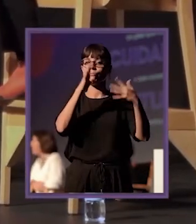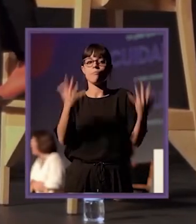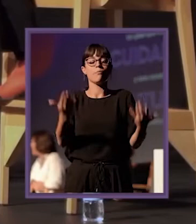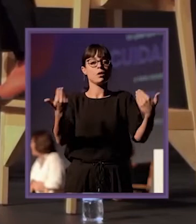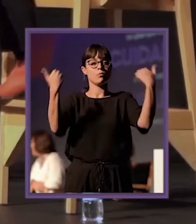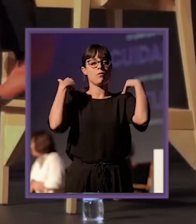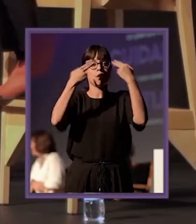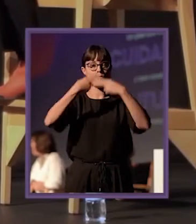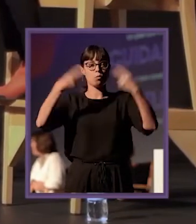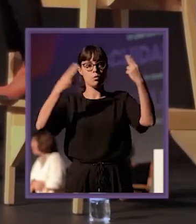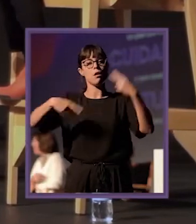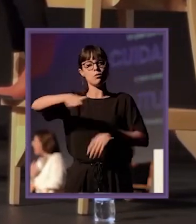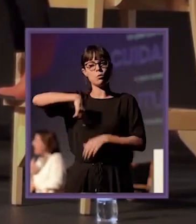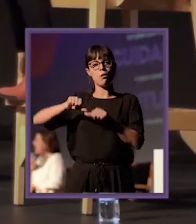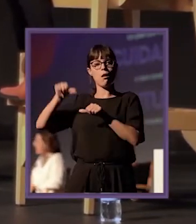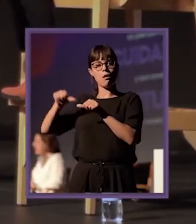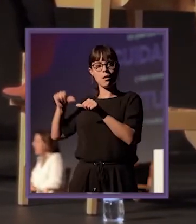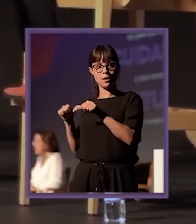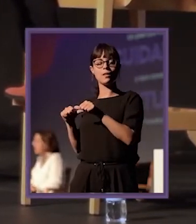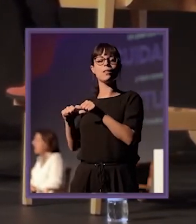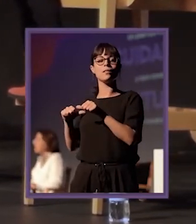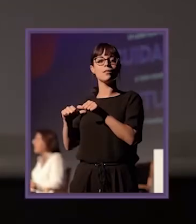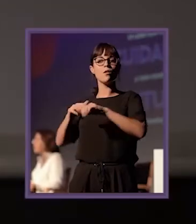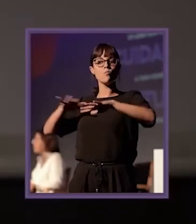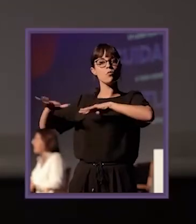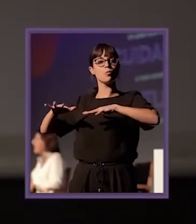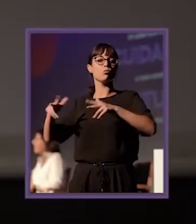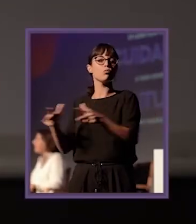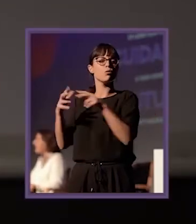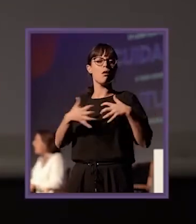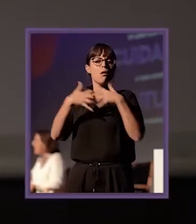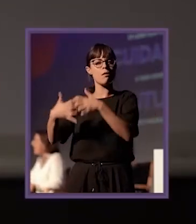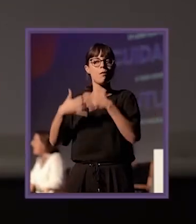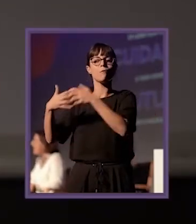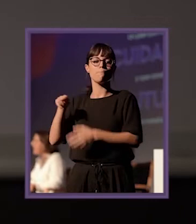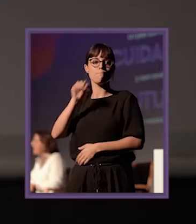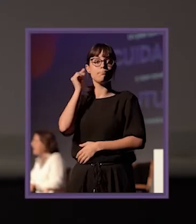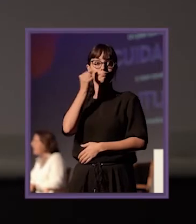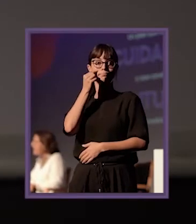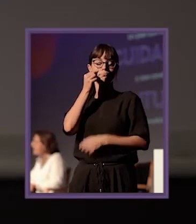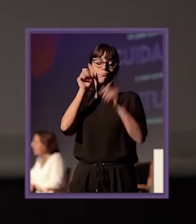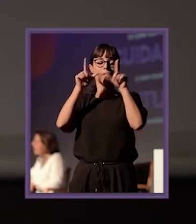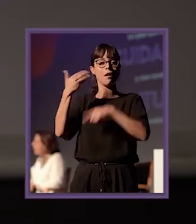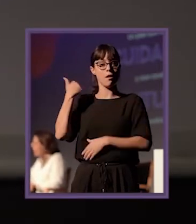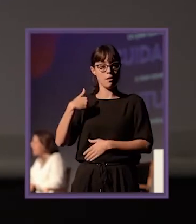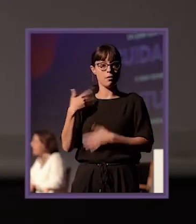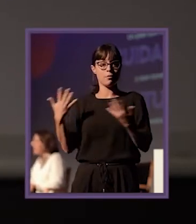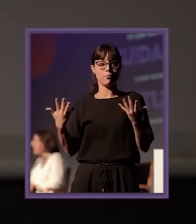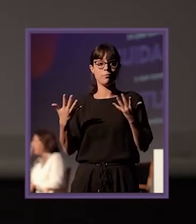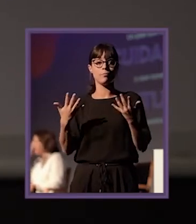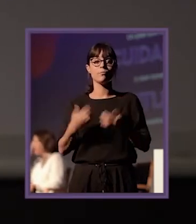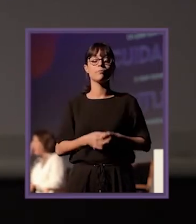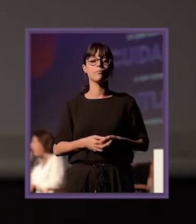de un movimiento social o de unos espacios sociales donde ya conocíamos, y creo que una de las principales beneficios o